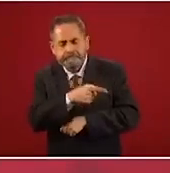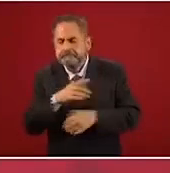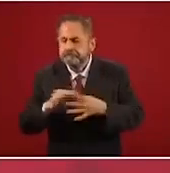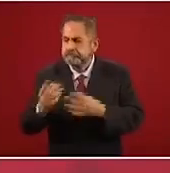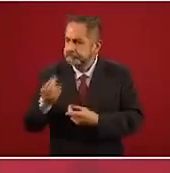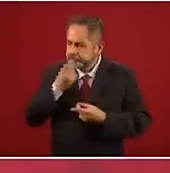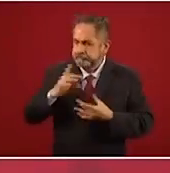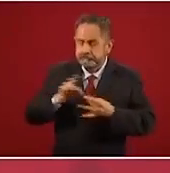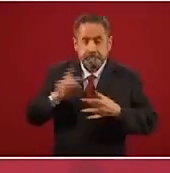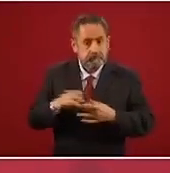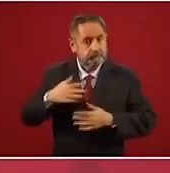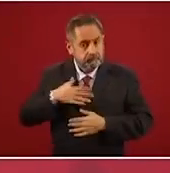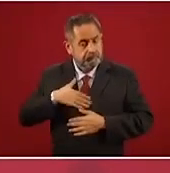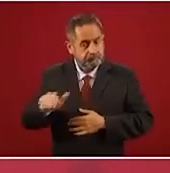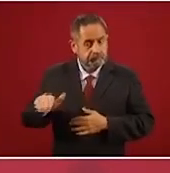y es